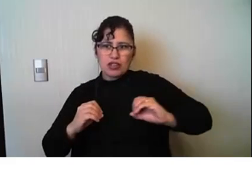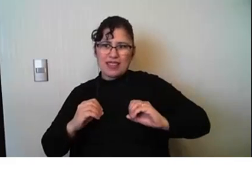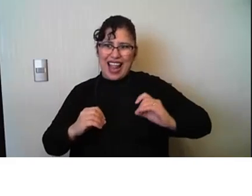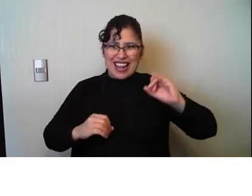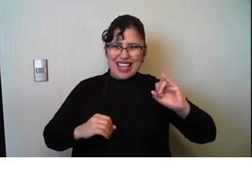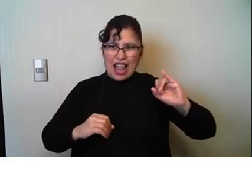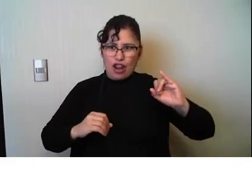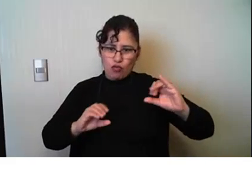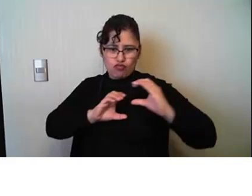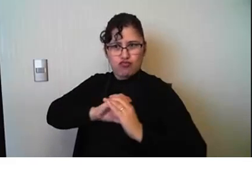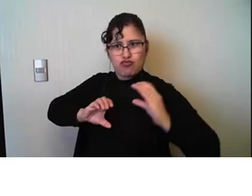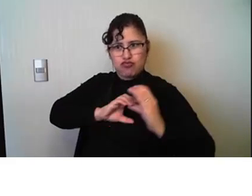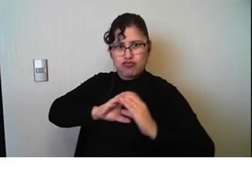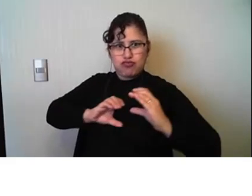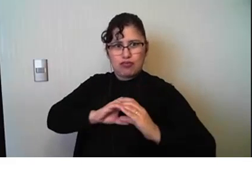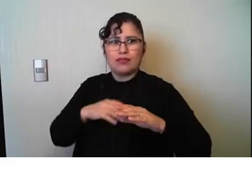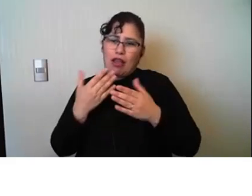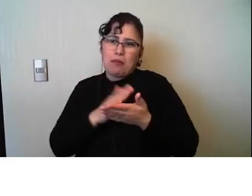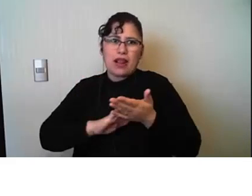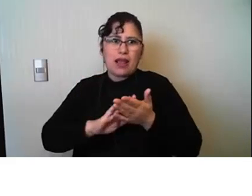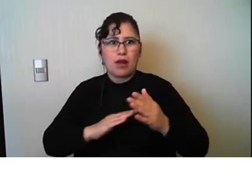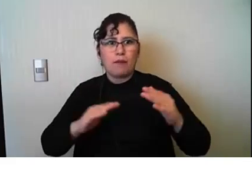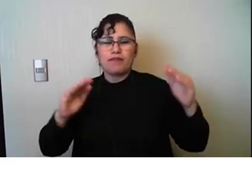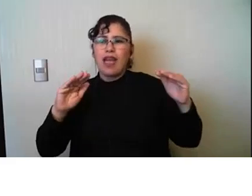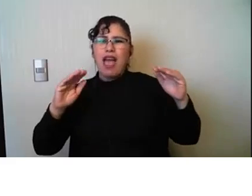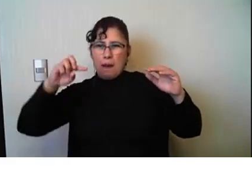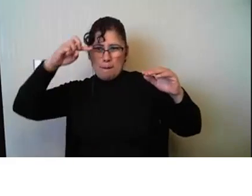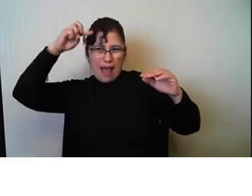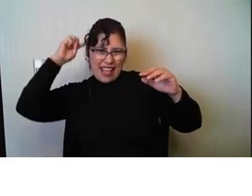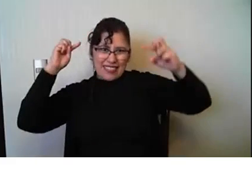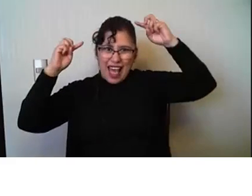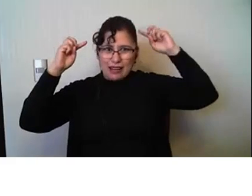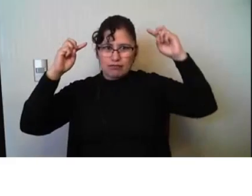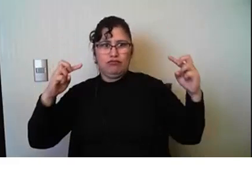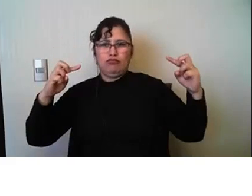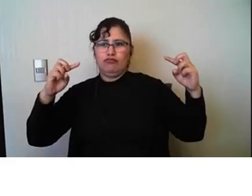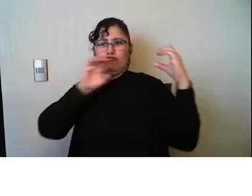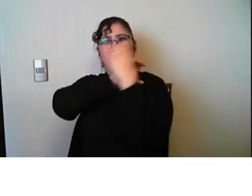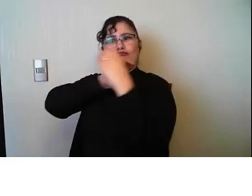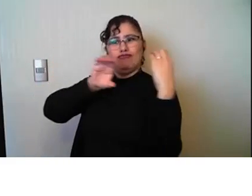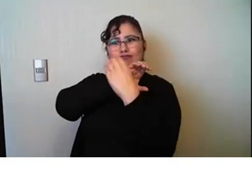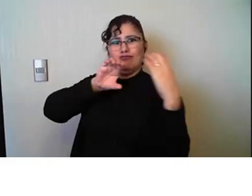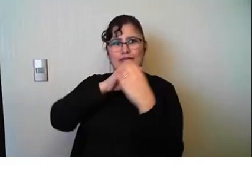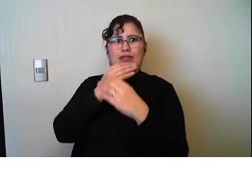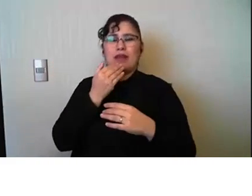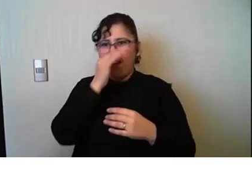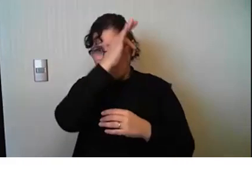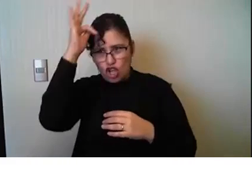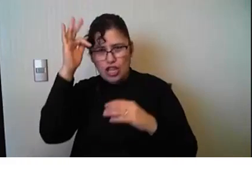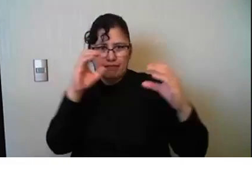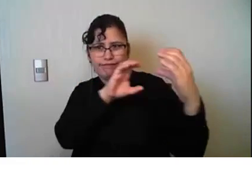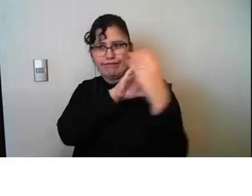Si esto es parietal, lóbulo parietal del lado izquierdo con el lado derecho y viceversa. Frontal también,